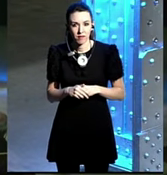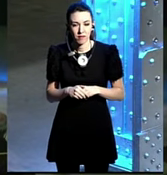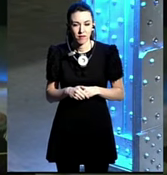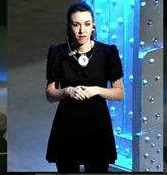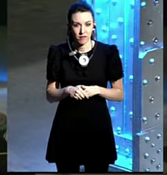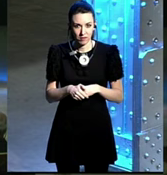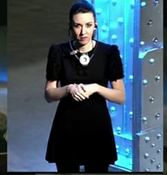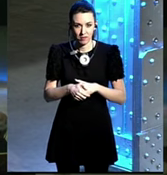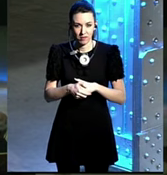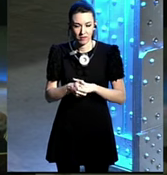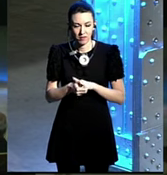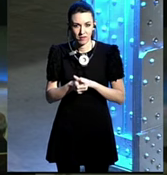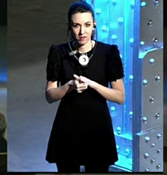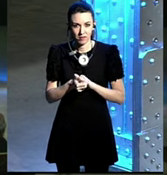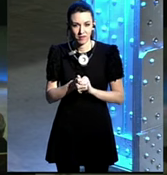So,